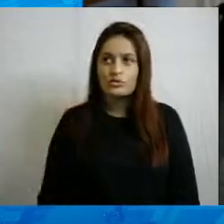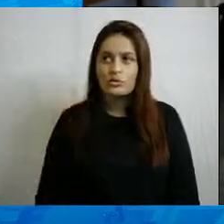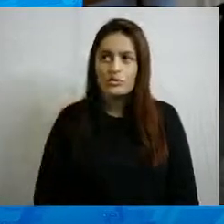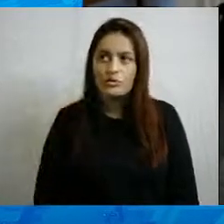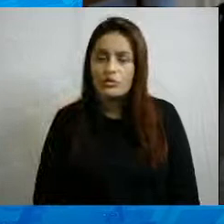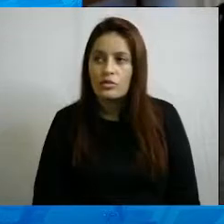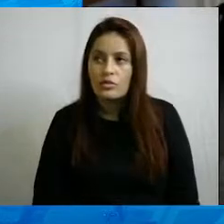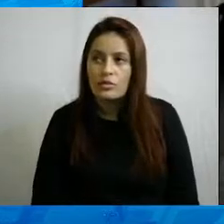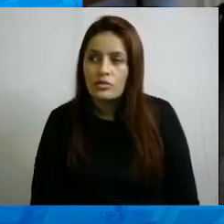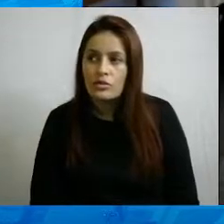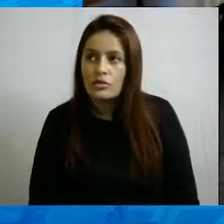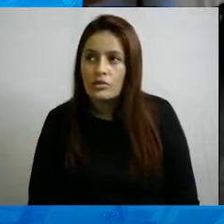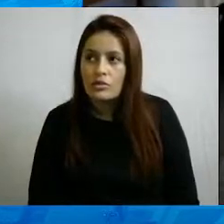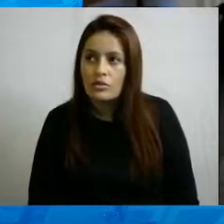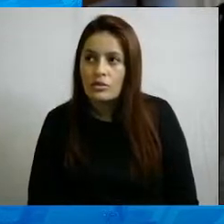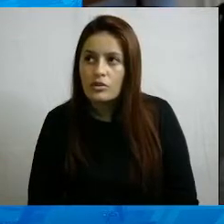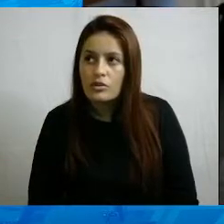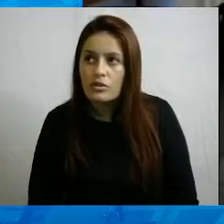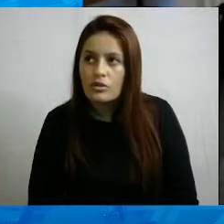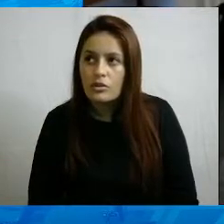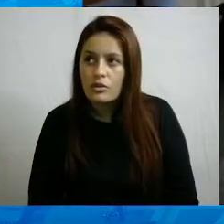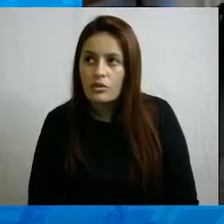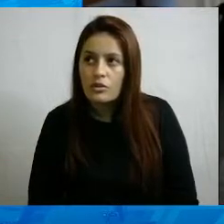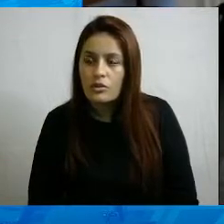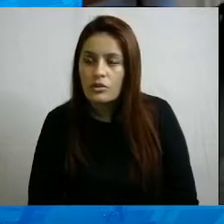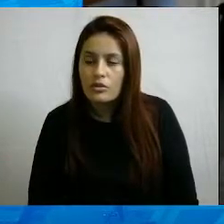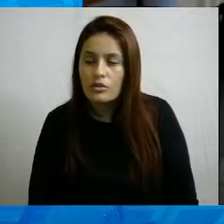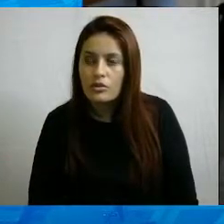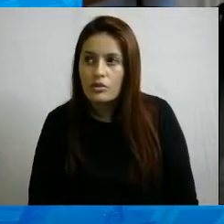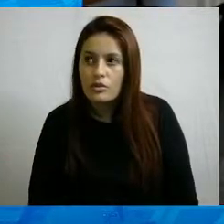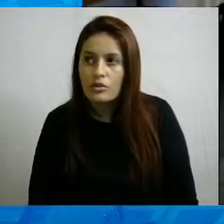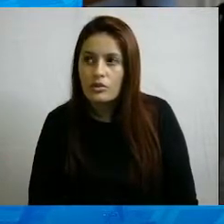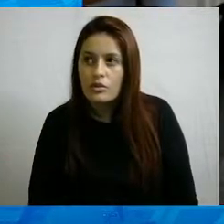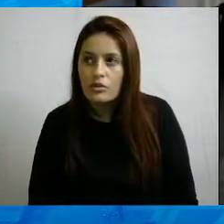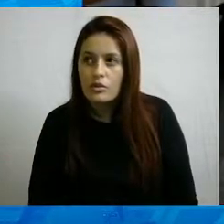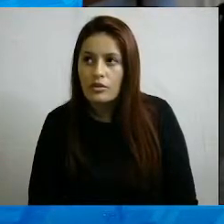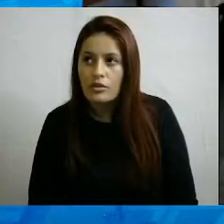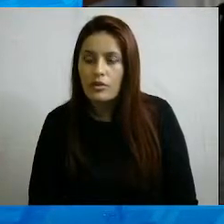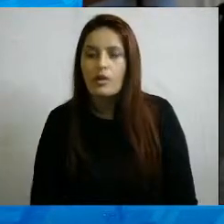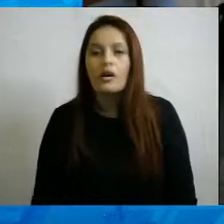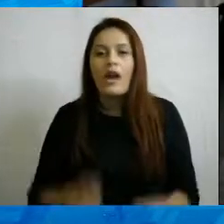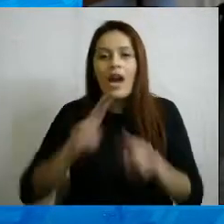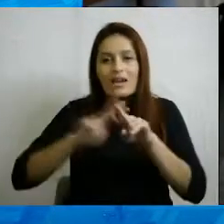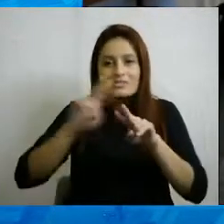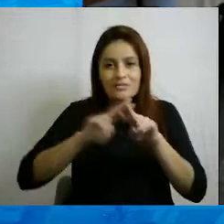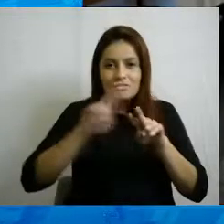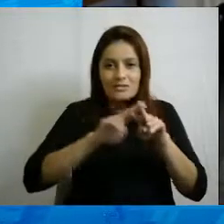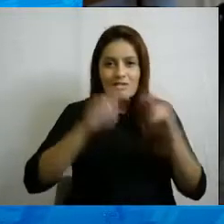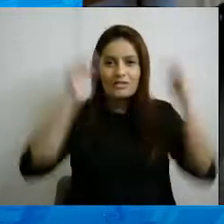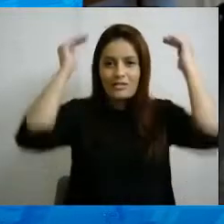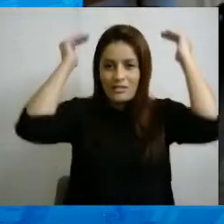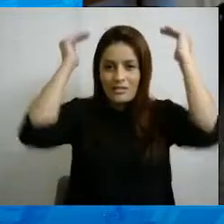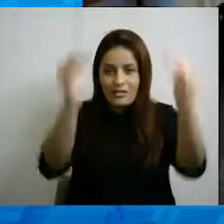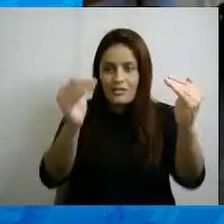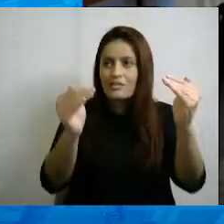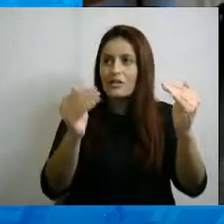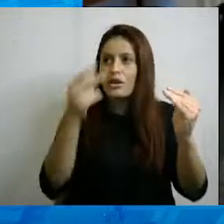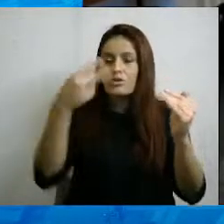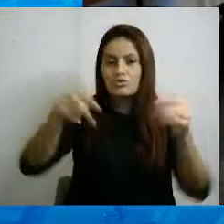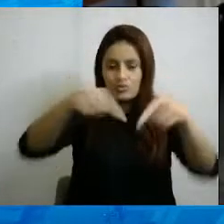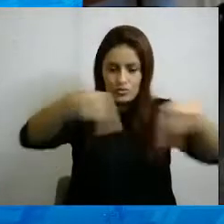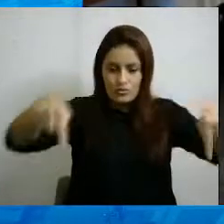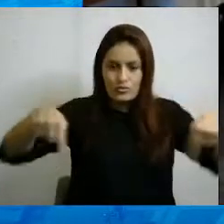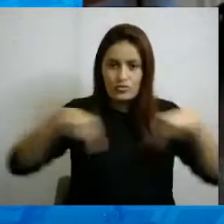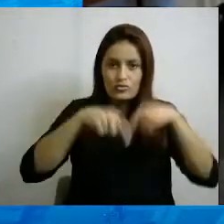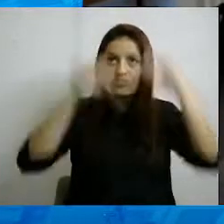darle toda la plata que me pedía él. Pero lo logré y puse mi sombra y puse mi eslogan